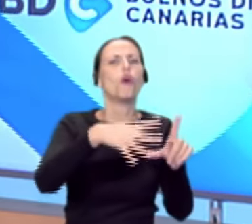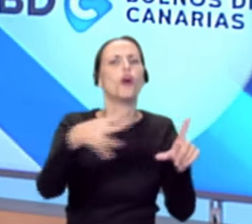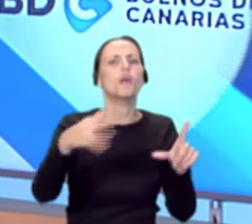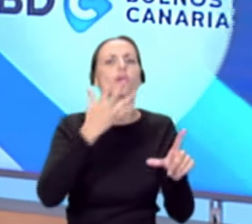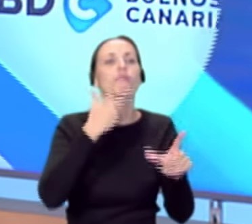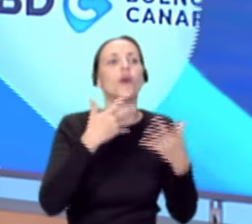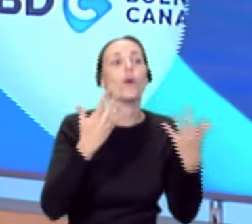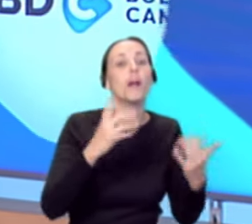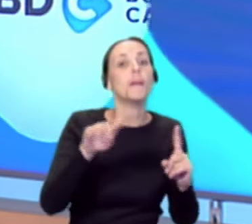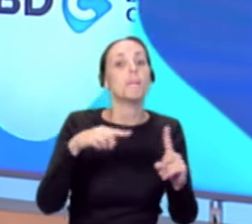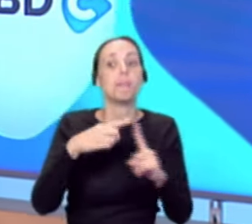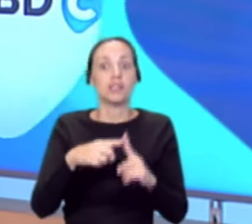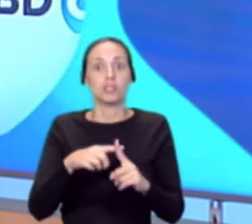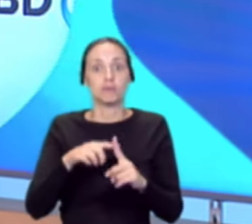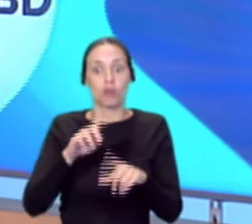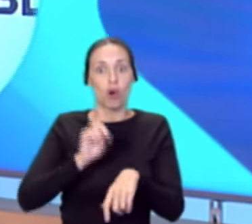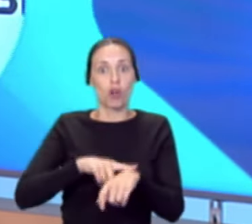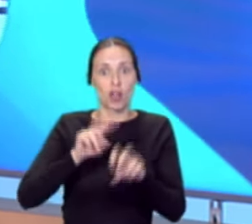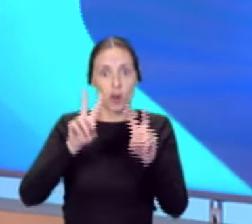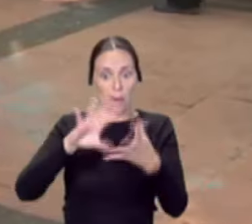cuesta adaptarse a este cambio.